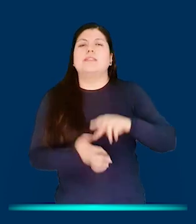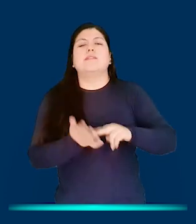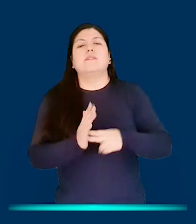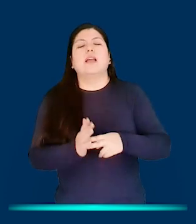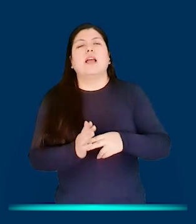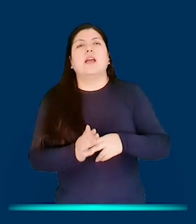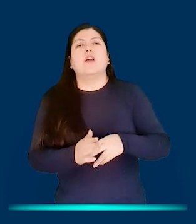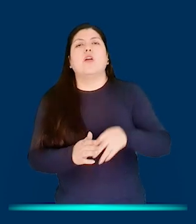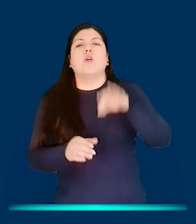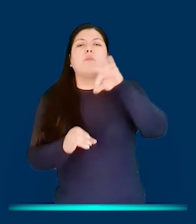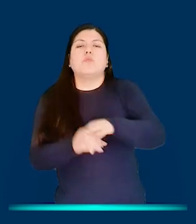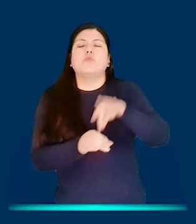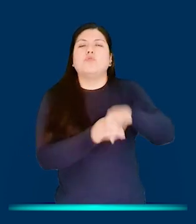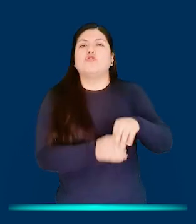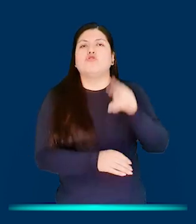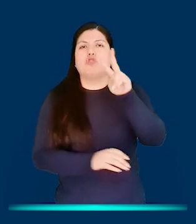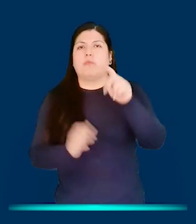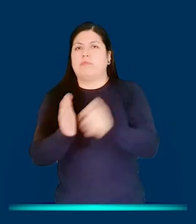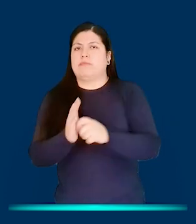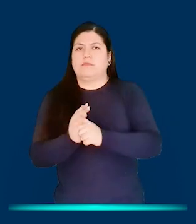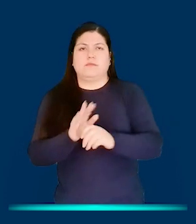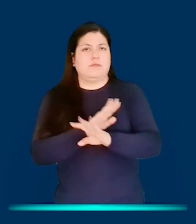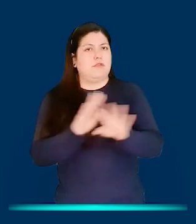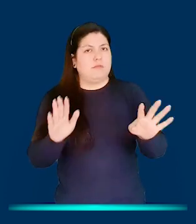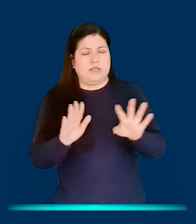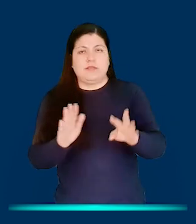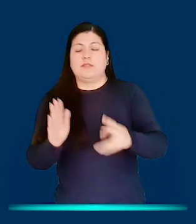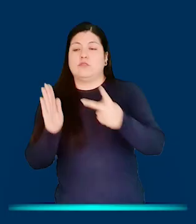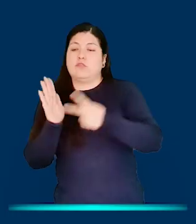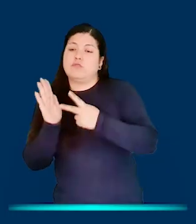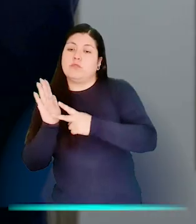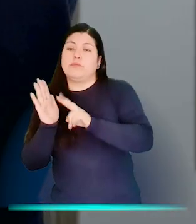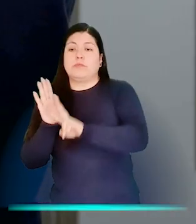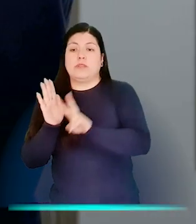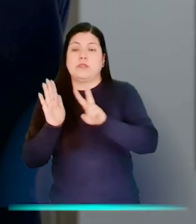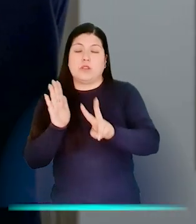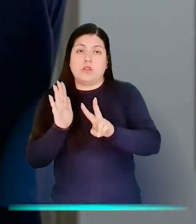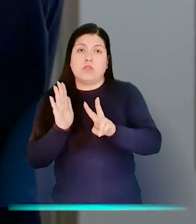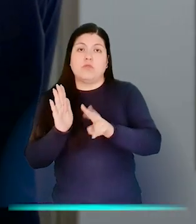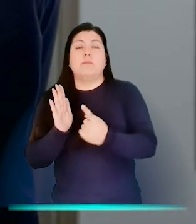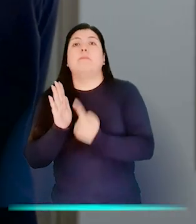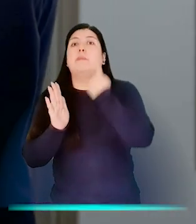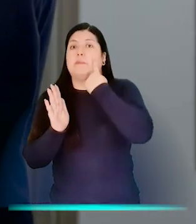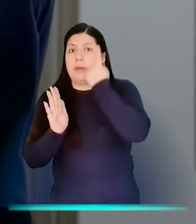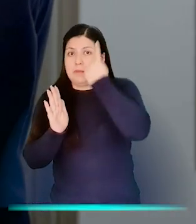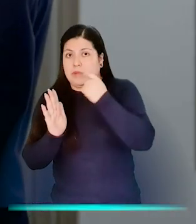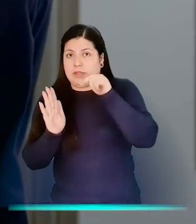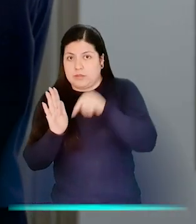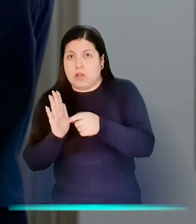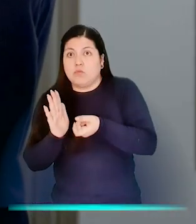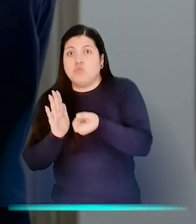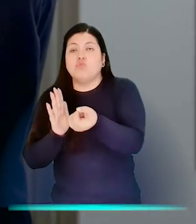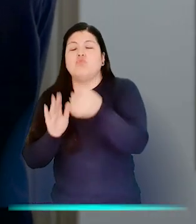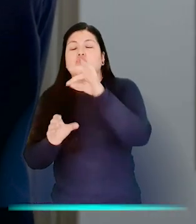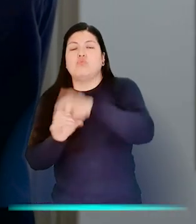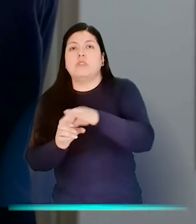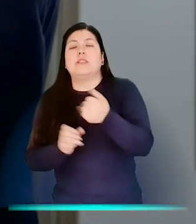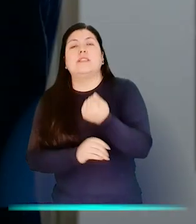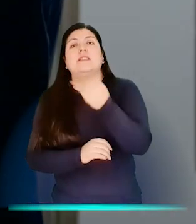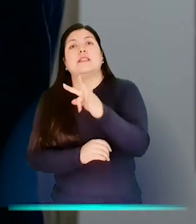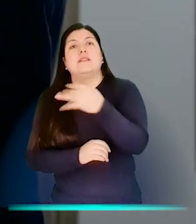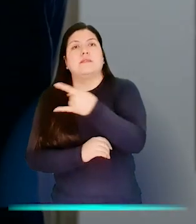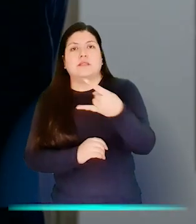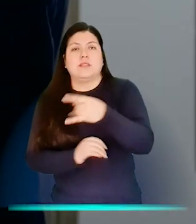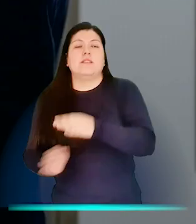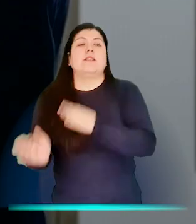son transitorias y son especiales, como bien dices. Son transitorias porque las vamos a elegir exclusivamente por